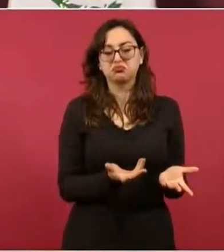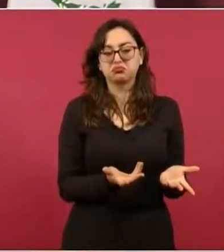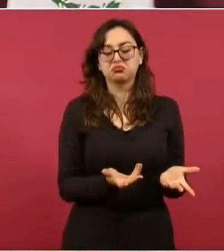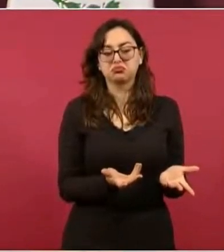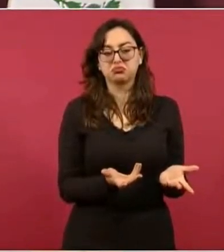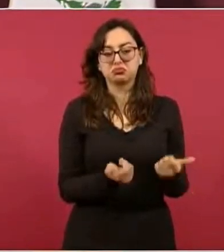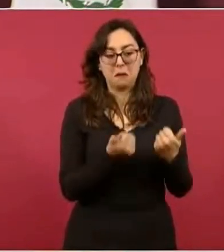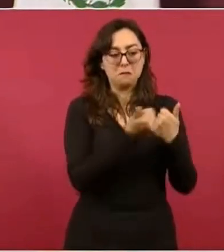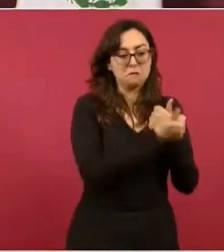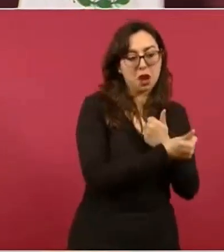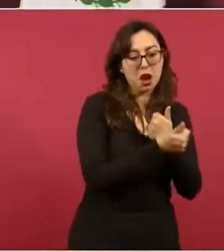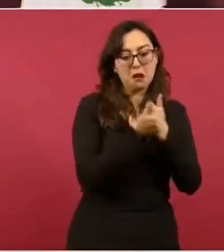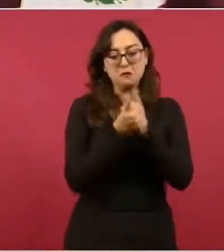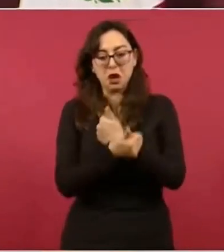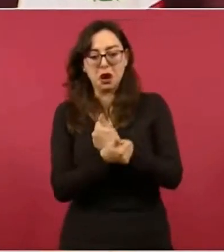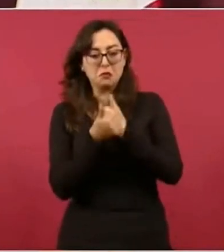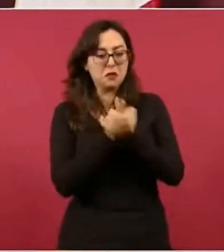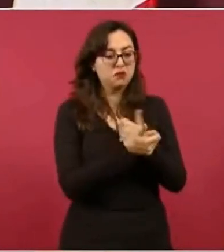complicidad